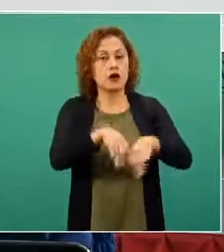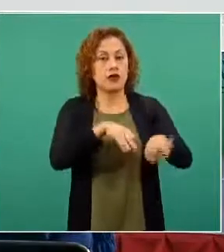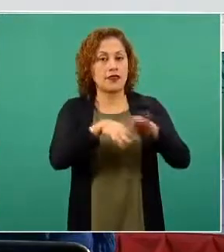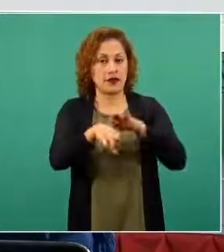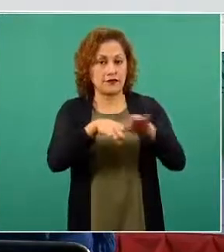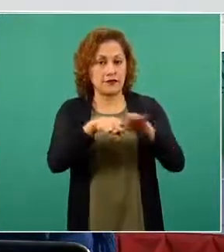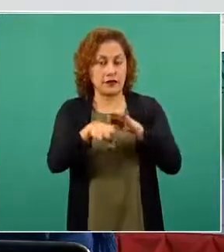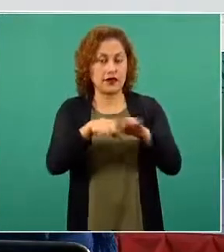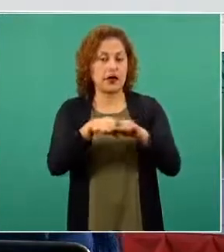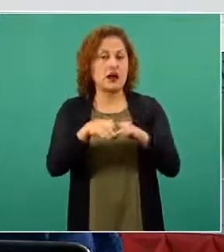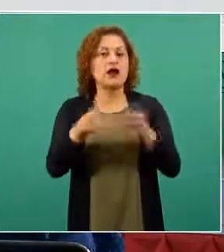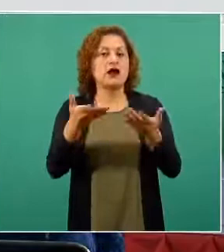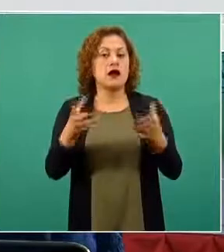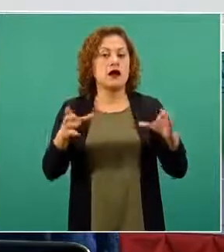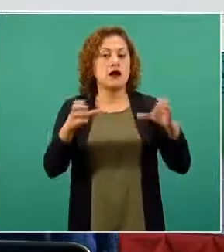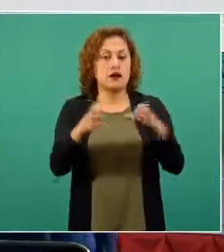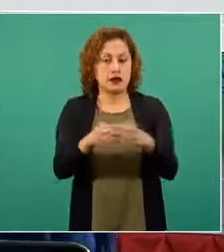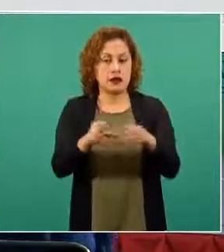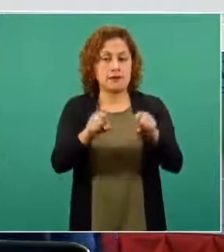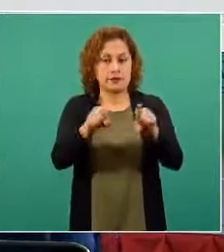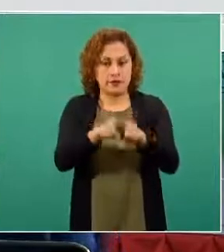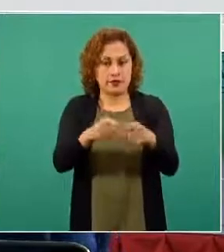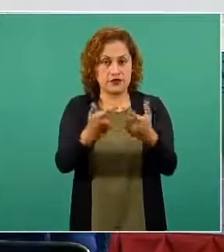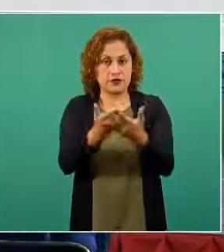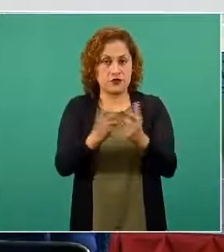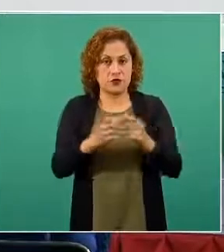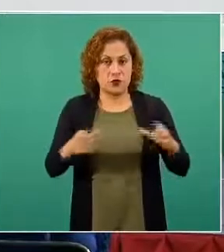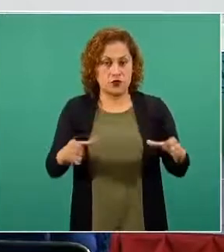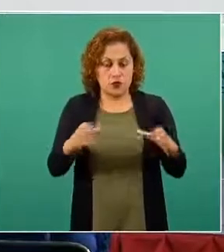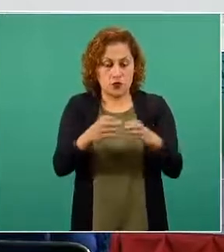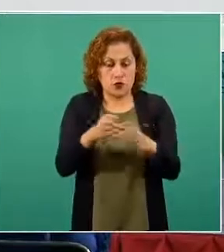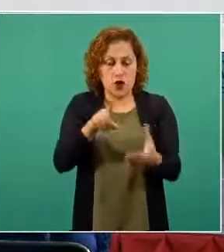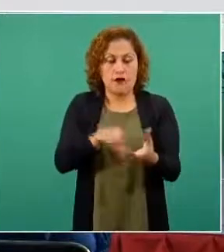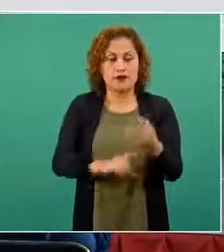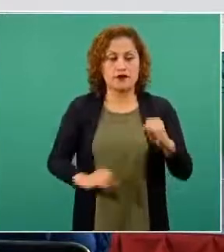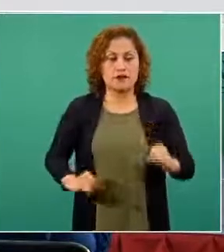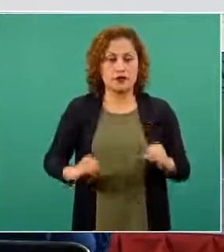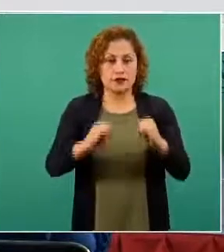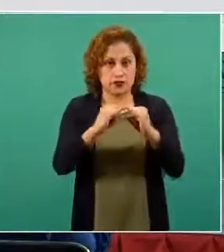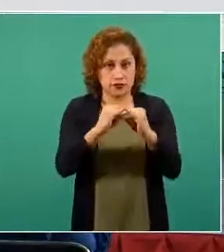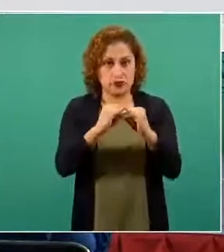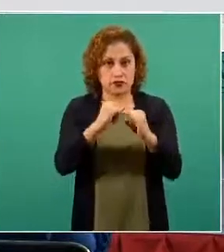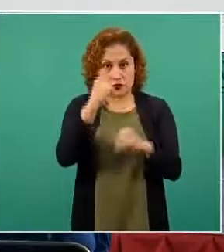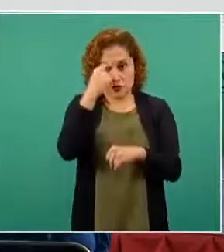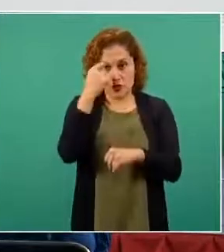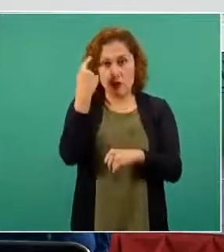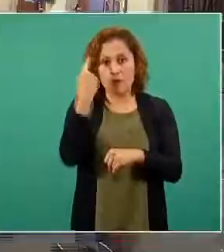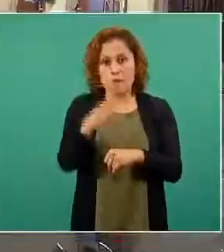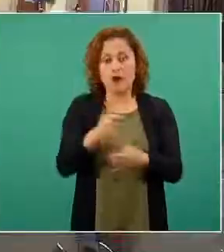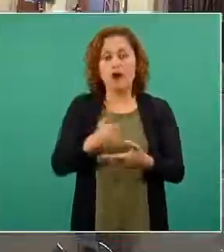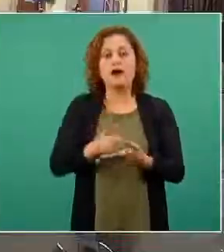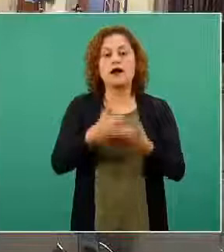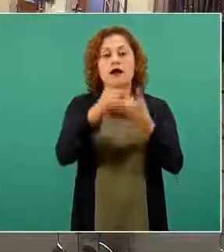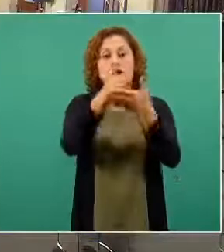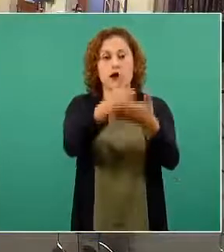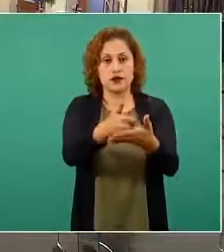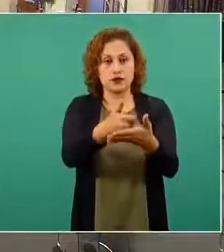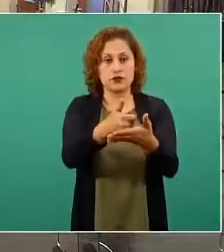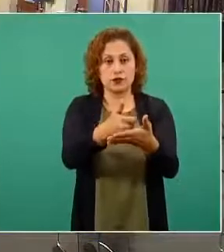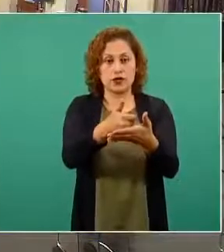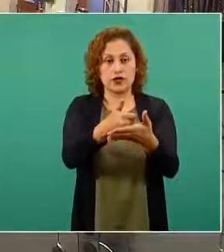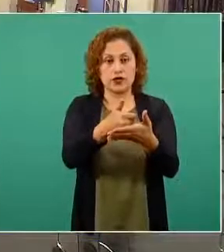parte de los miembros del instituto para poder mejorar